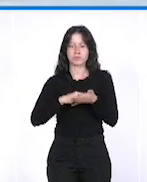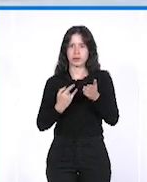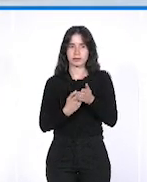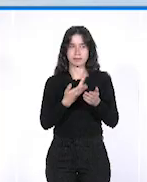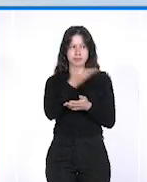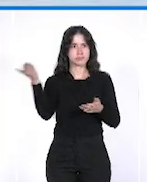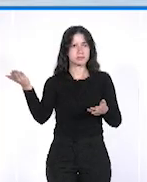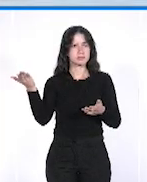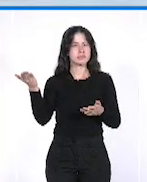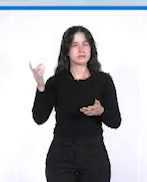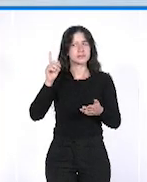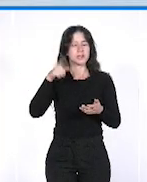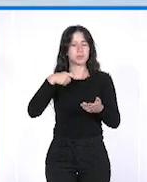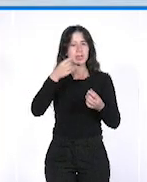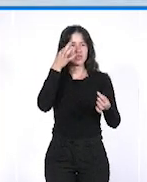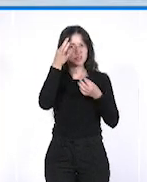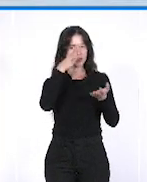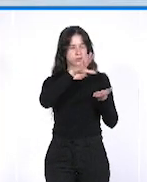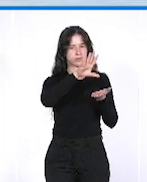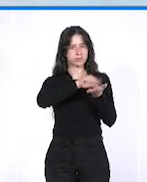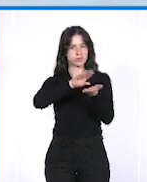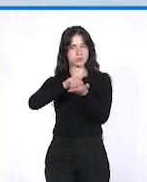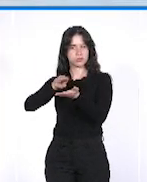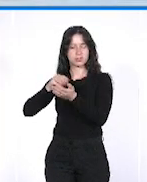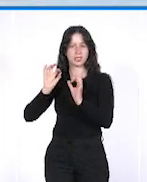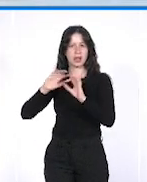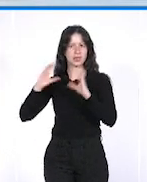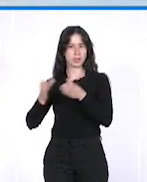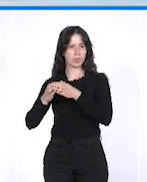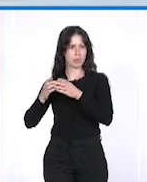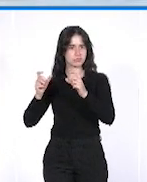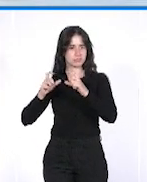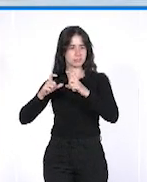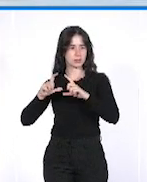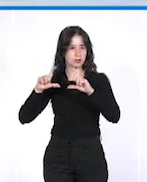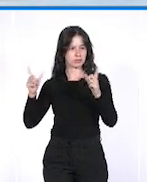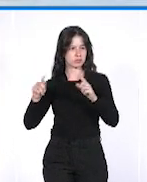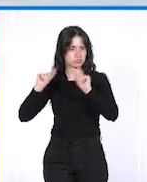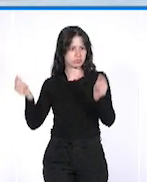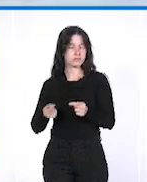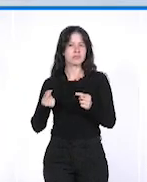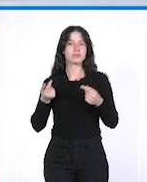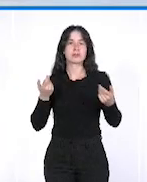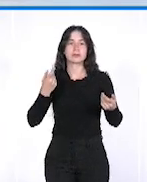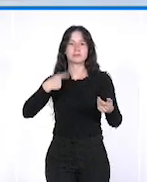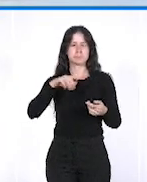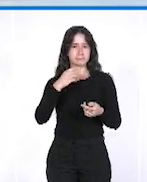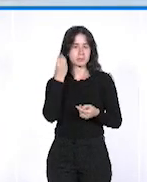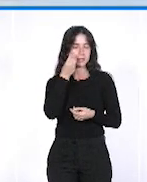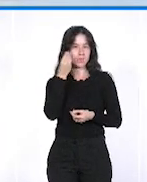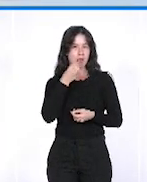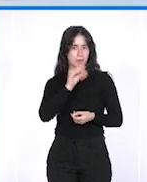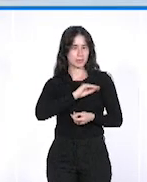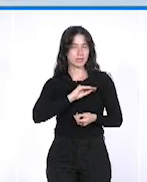apoyo en esa recogida de datos del equipo de Abre paréntesis pero creemos que que ha merecido que ha merecido la pena y y gracias